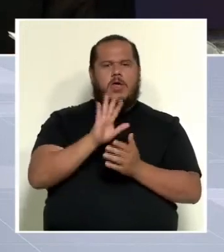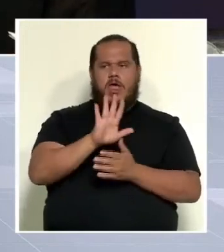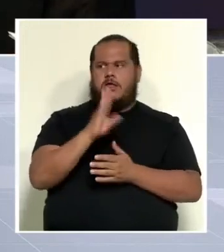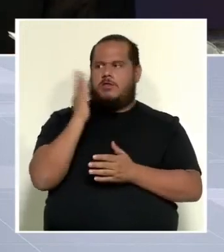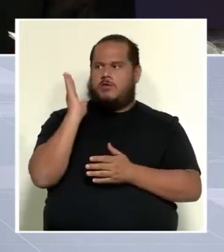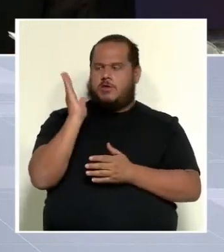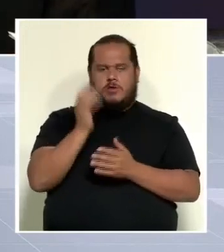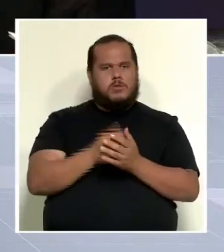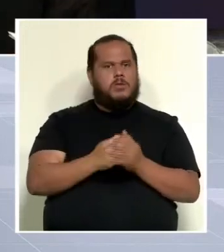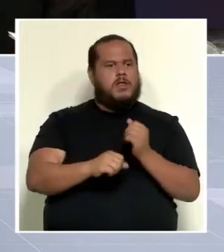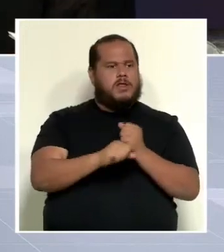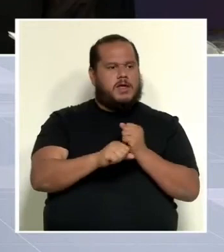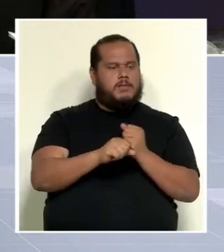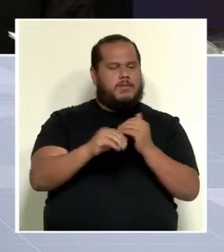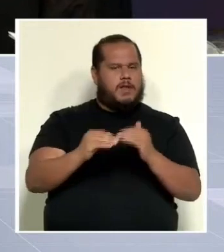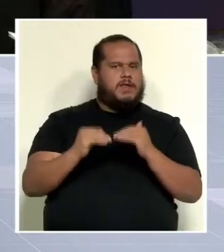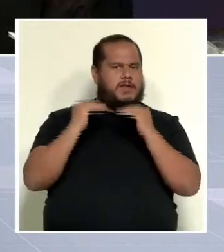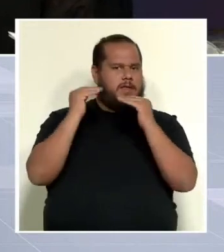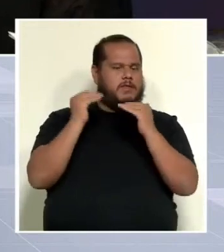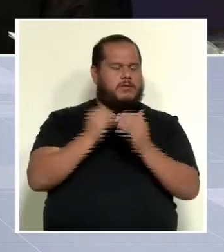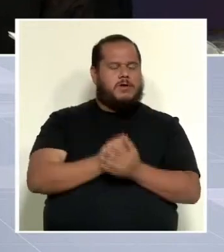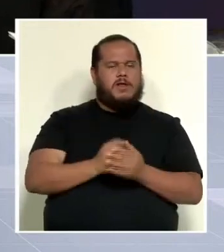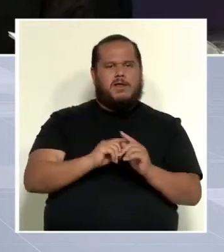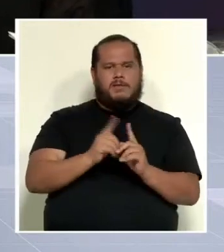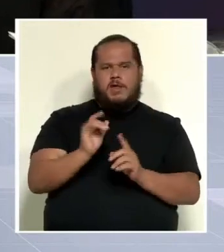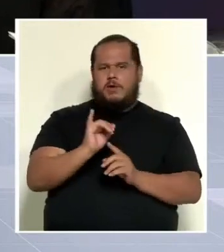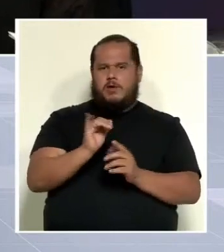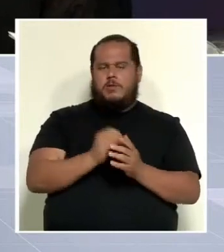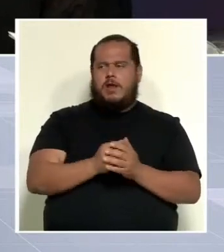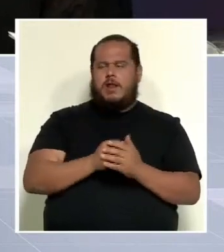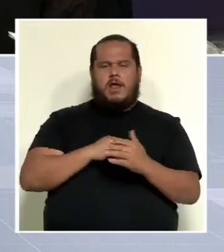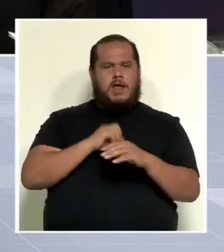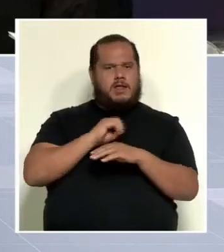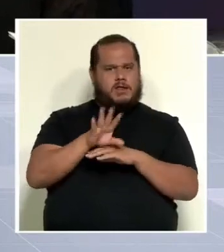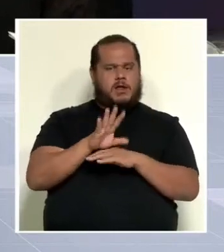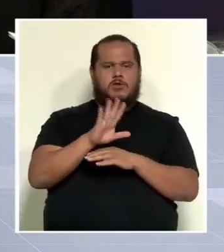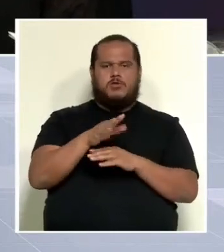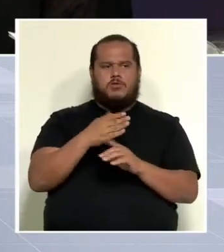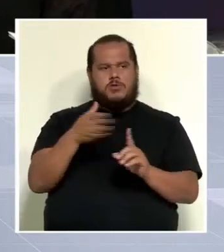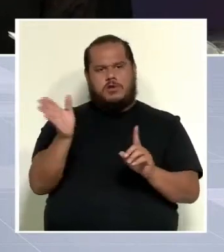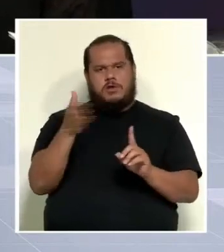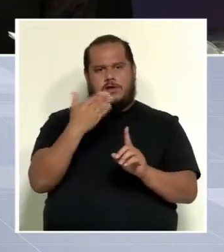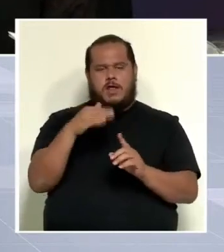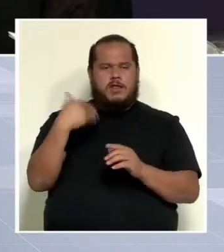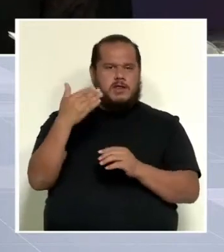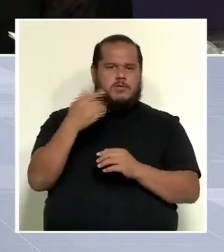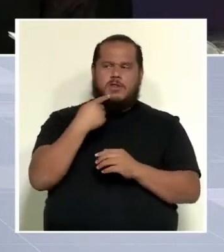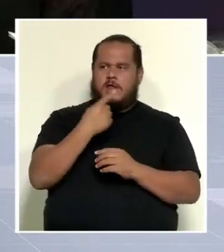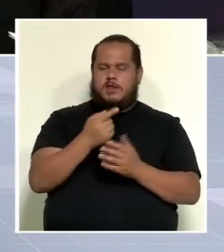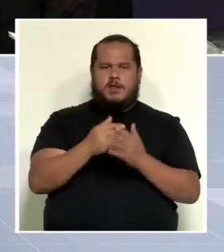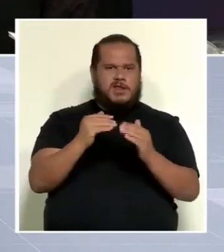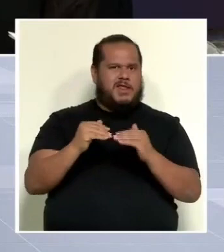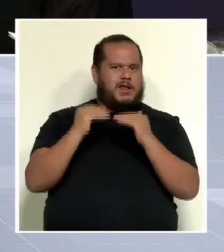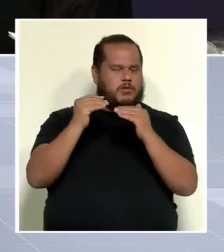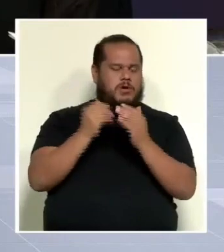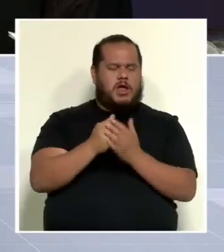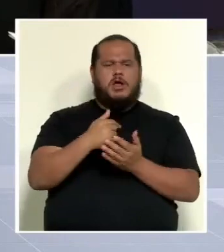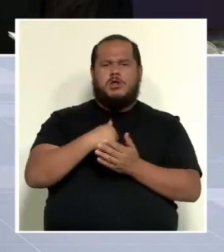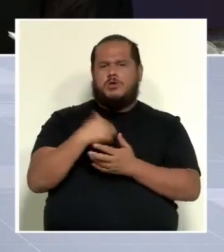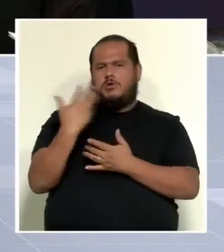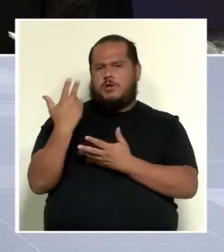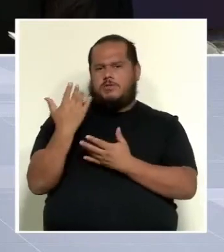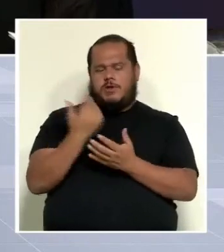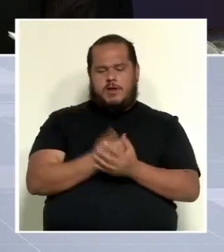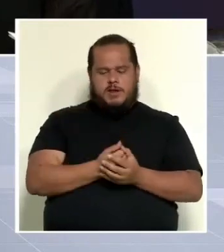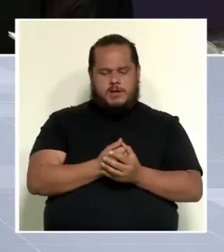discursos de campaña de altura, pero también han tirado sus cachetaditas después de decir que de altura. Yo